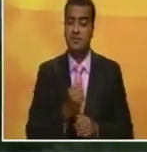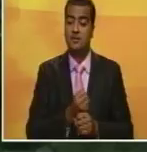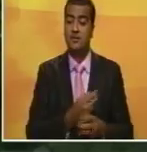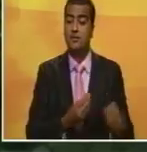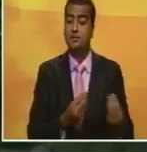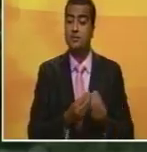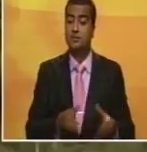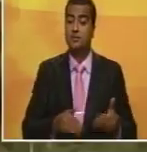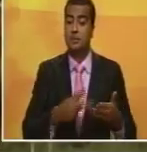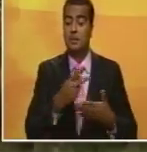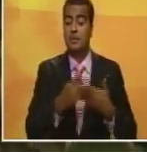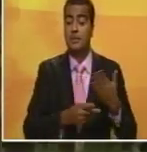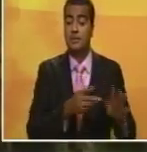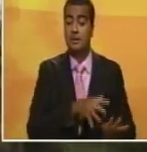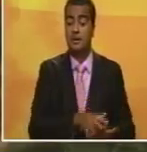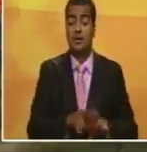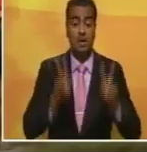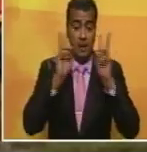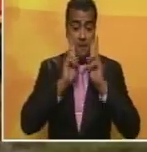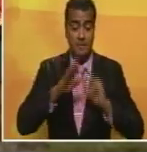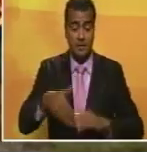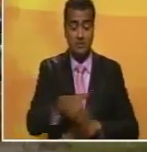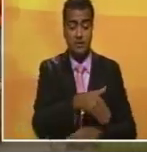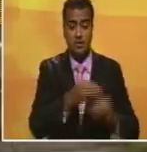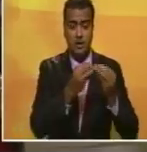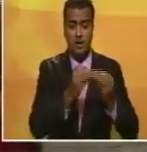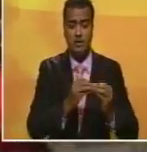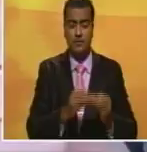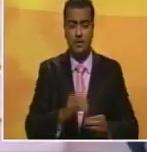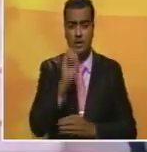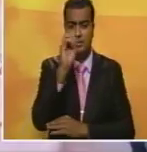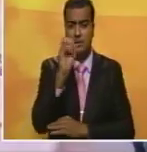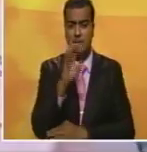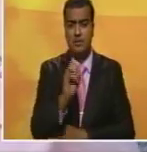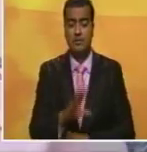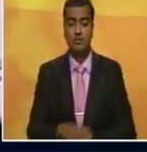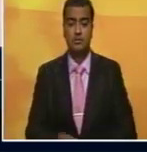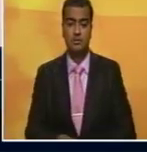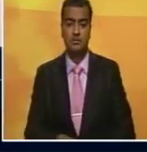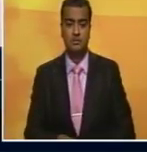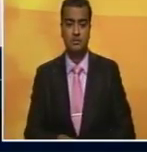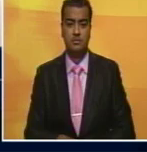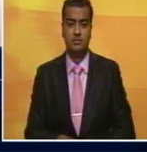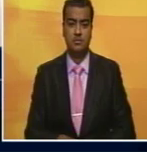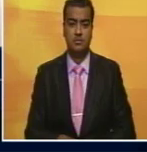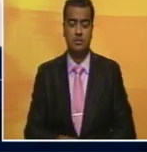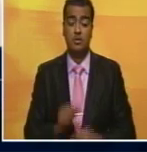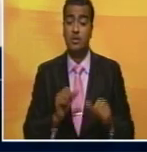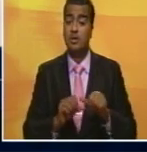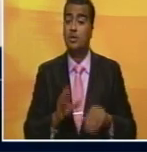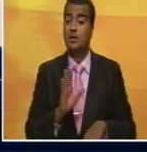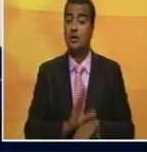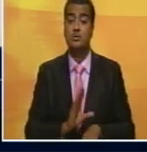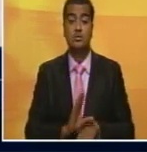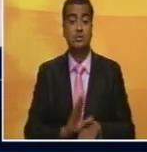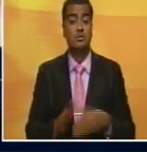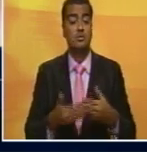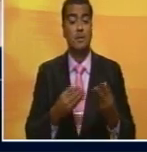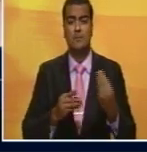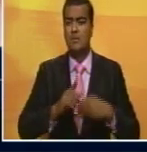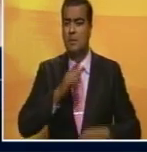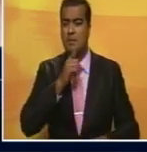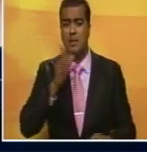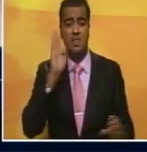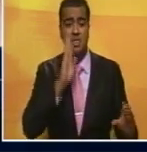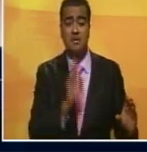conjunto inició el plan integral con limpieza de vías y reparación de semáforos. Que está demasiado, nos dejaron la ciudad colapsada de basura,